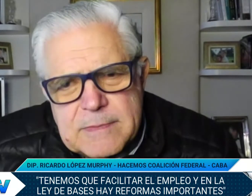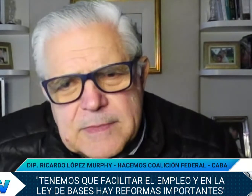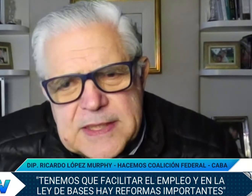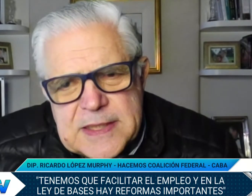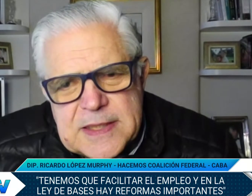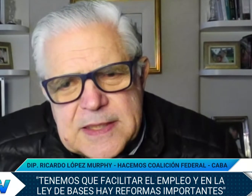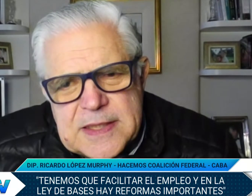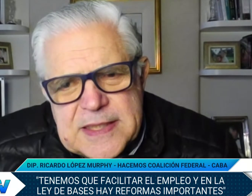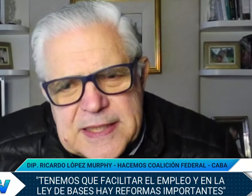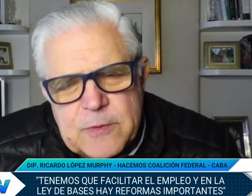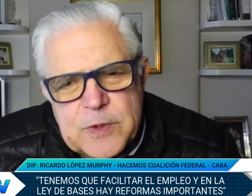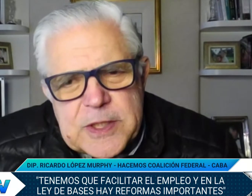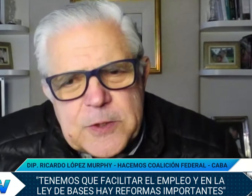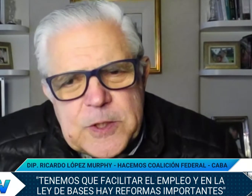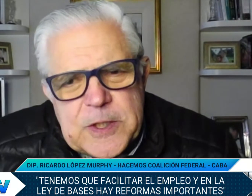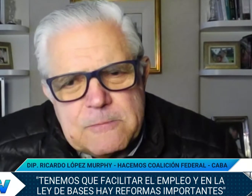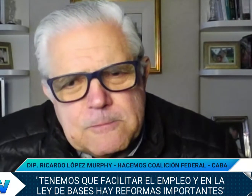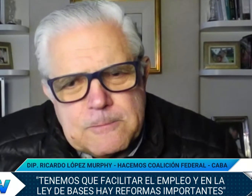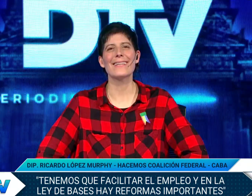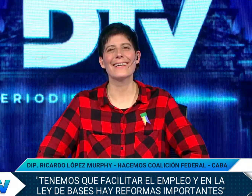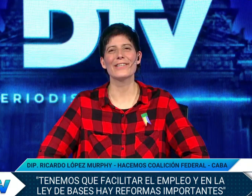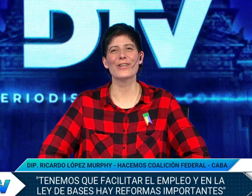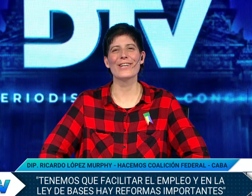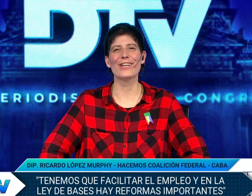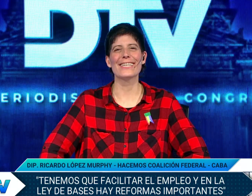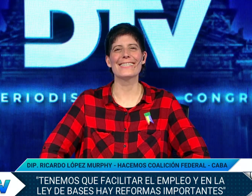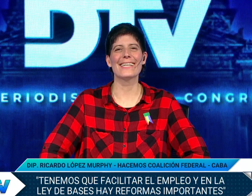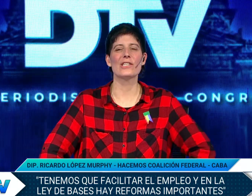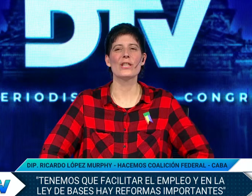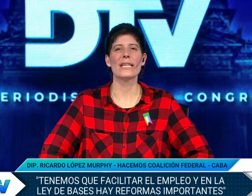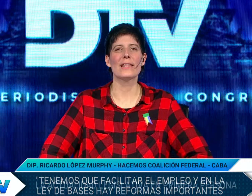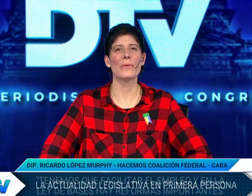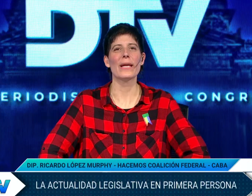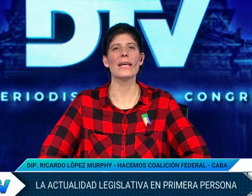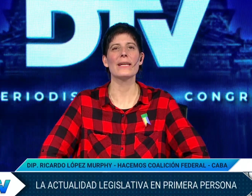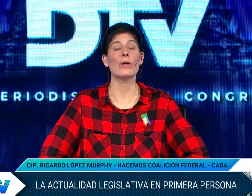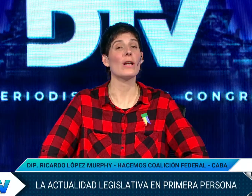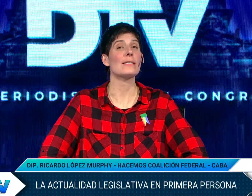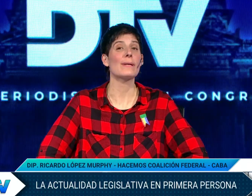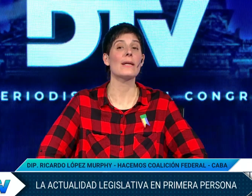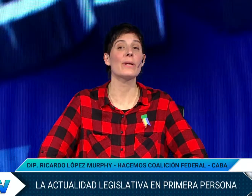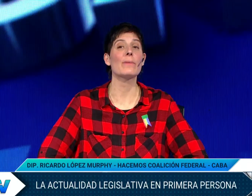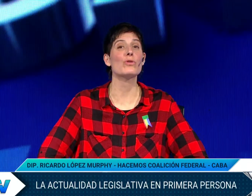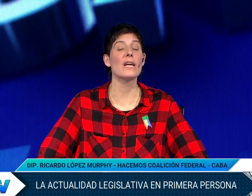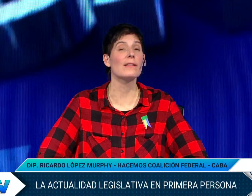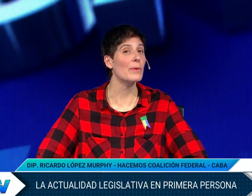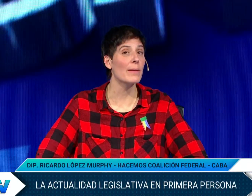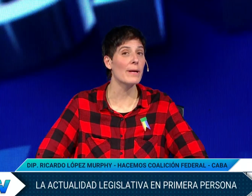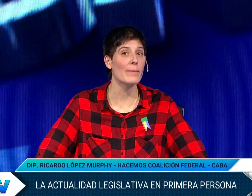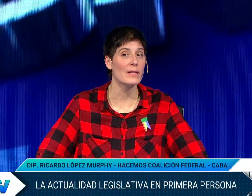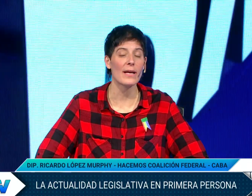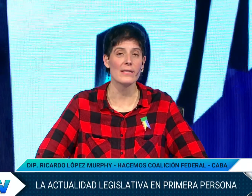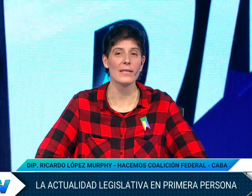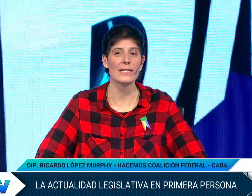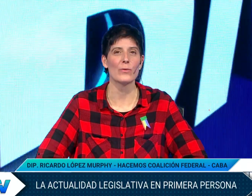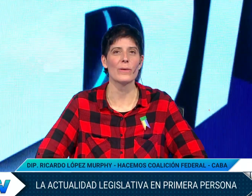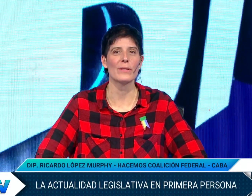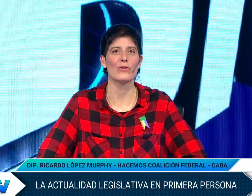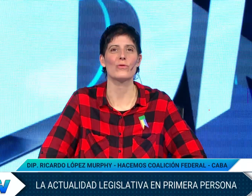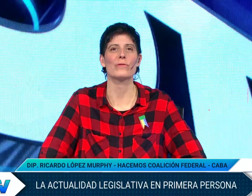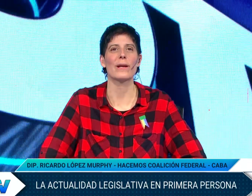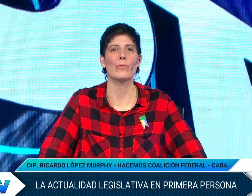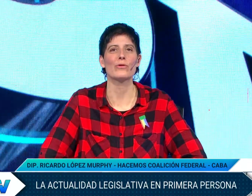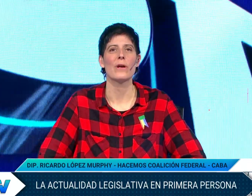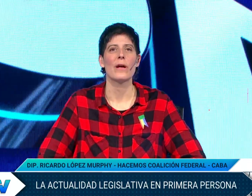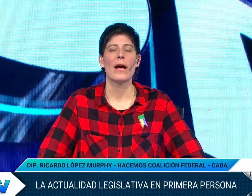convocatoria. Esa convocatoria. Gracias, diputado, por este ratito aquí con la tercera edición de DTV. Y bueno, la semana que viene hay mucha actividad parlamentaria, así que